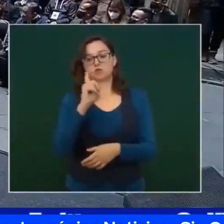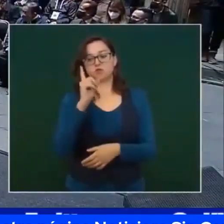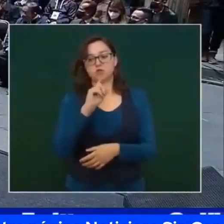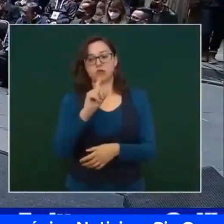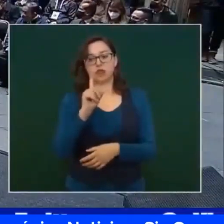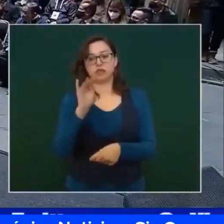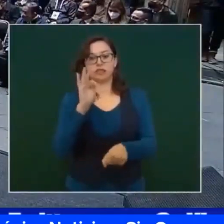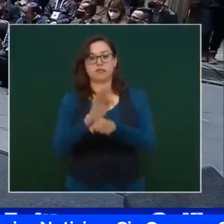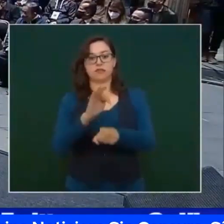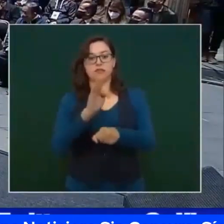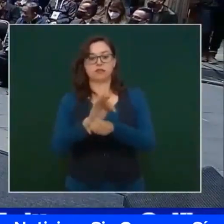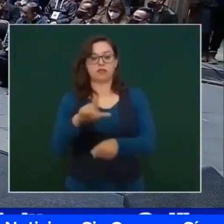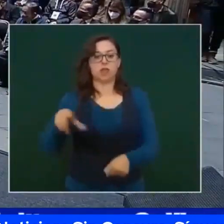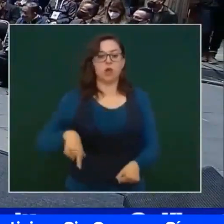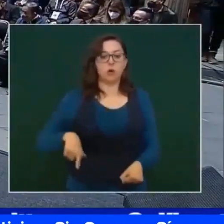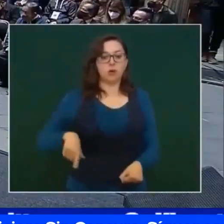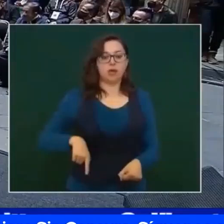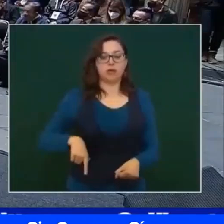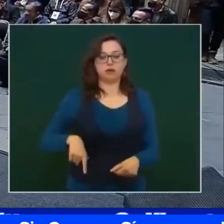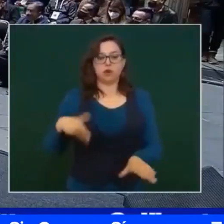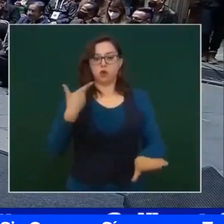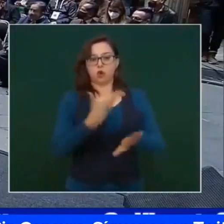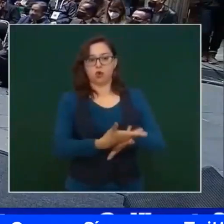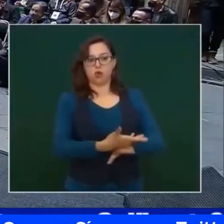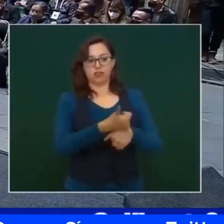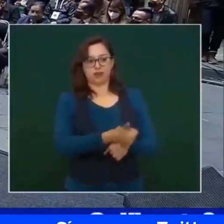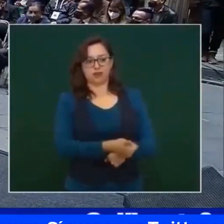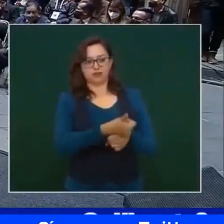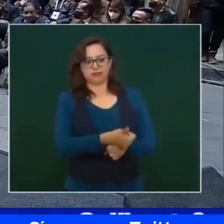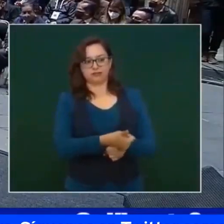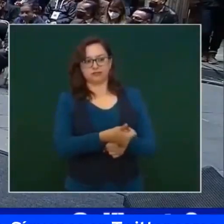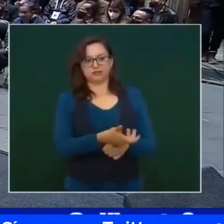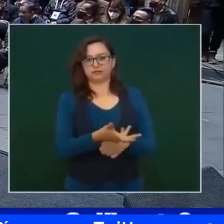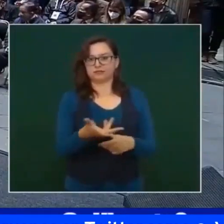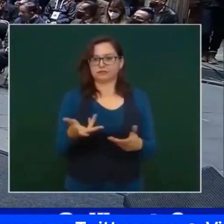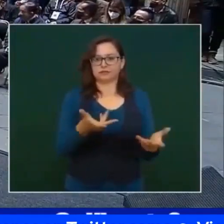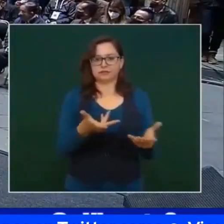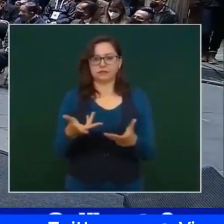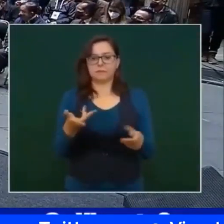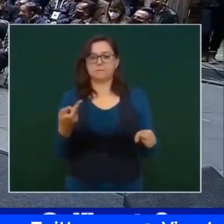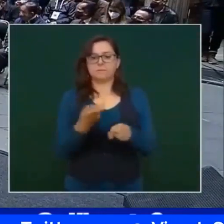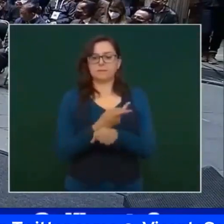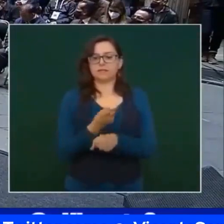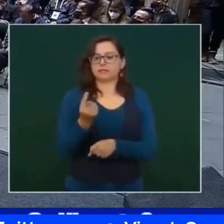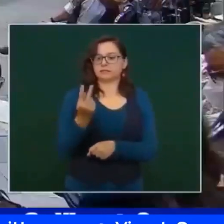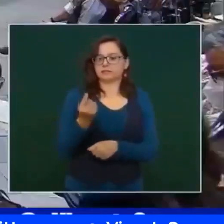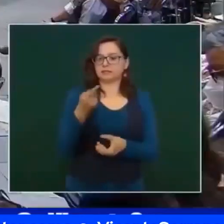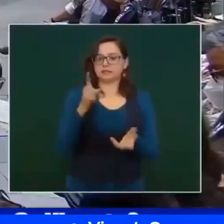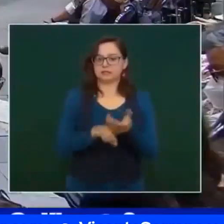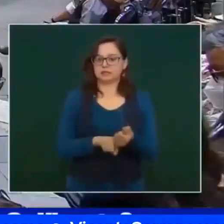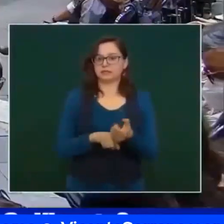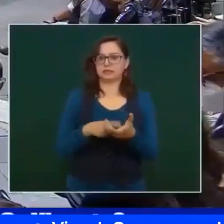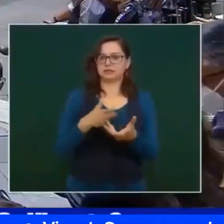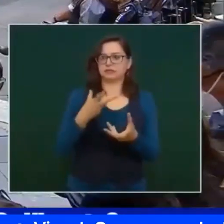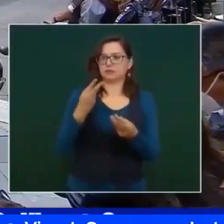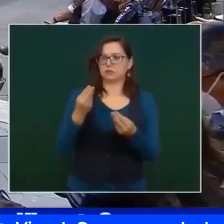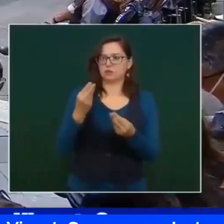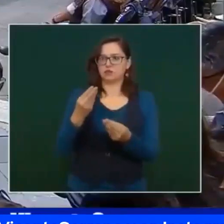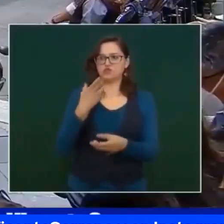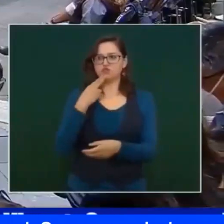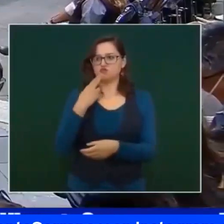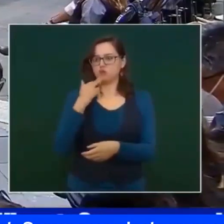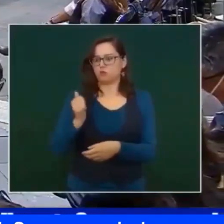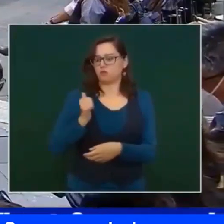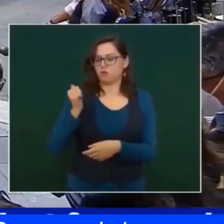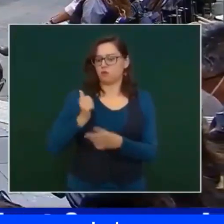juega mucho también en ese sentido con las víctimas en los medios revictimizando, y que también hay videos